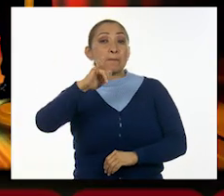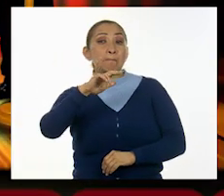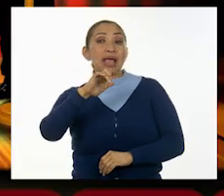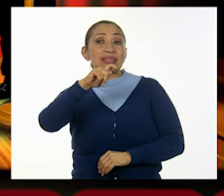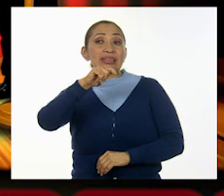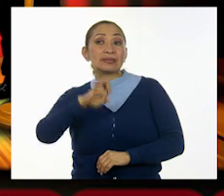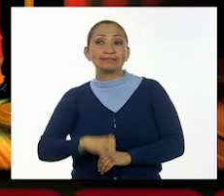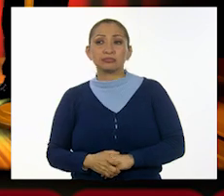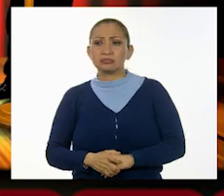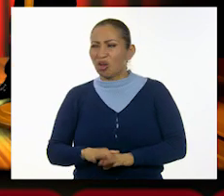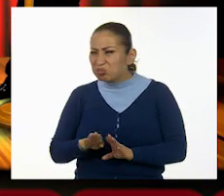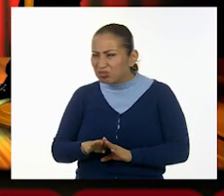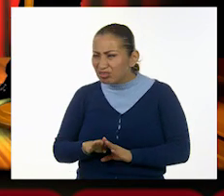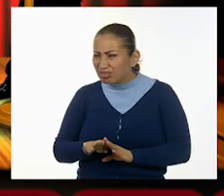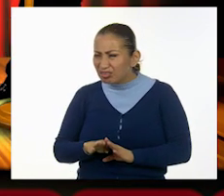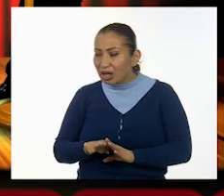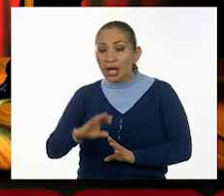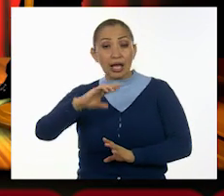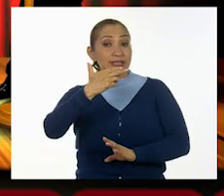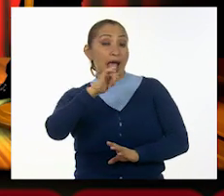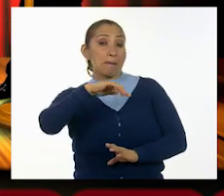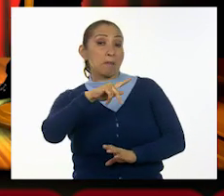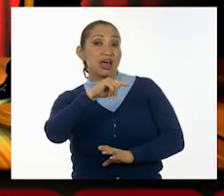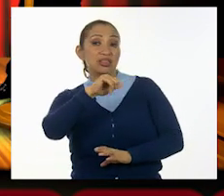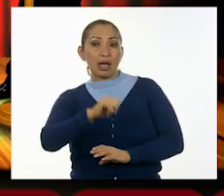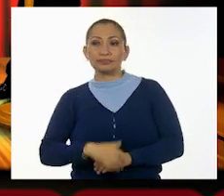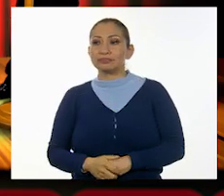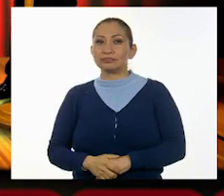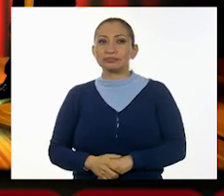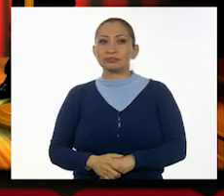chímpete, ¿Cómo? chámpata.